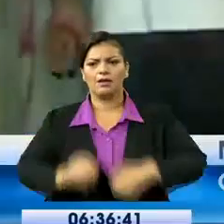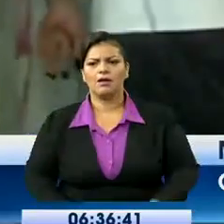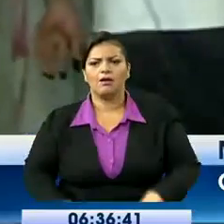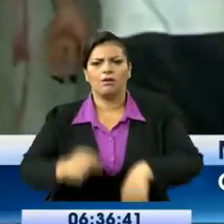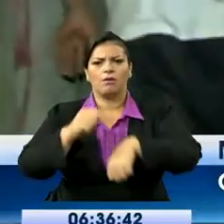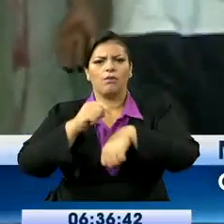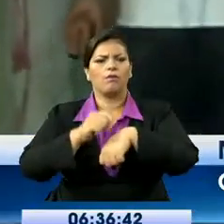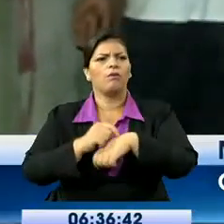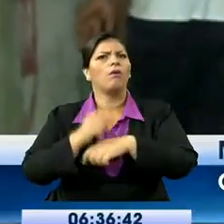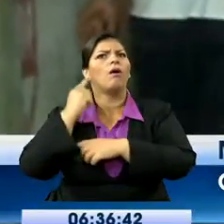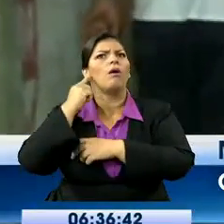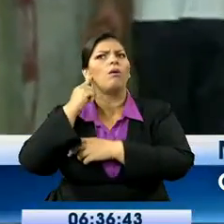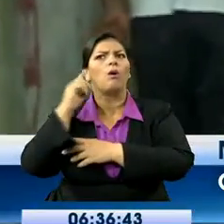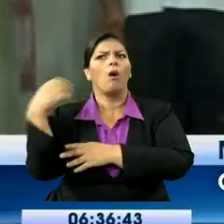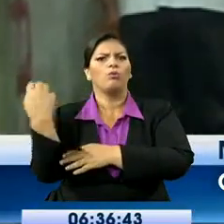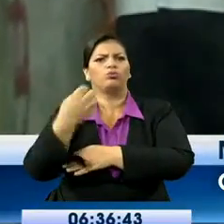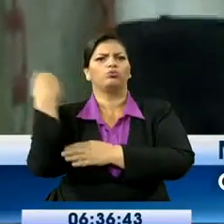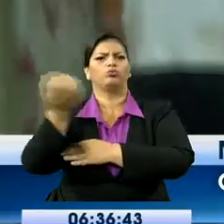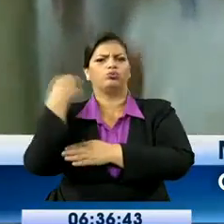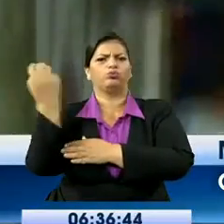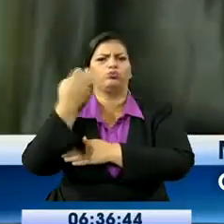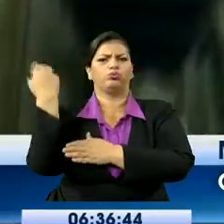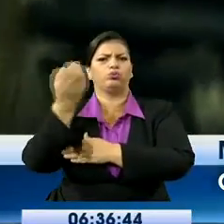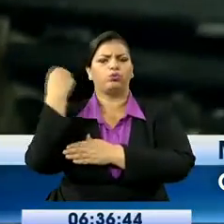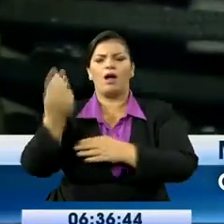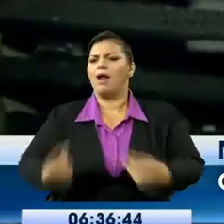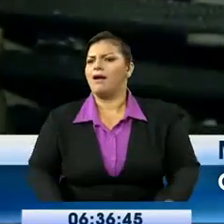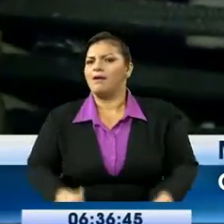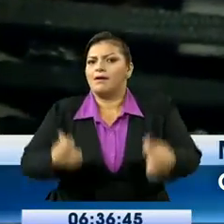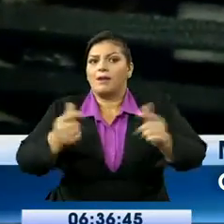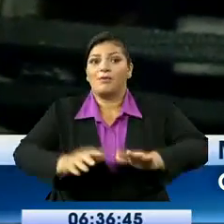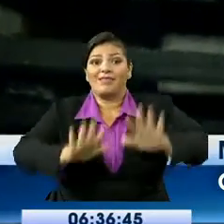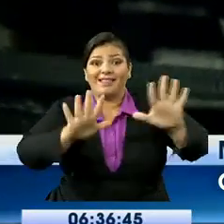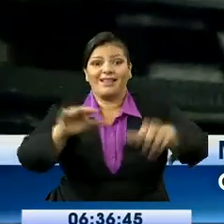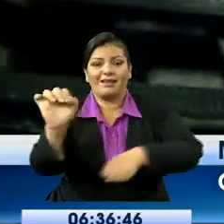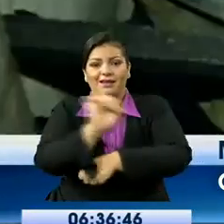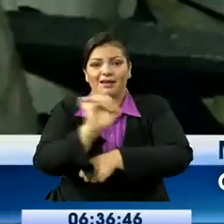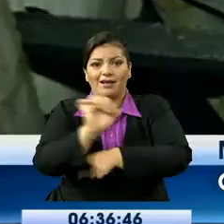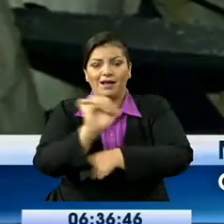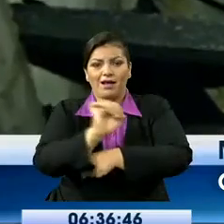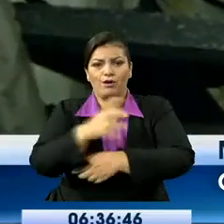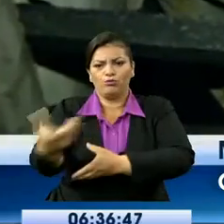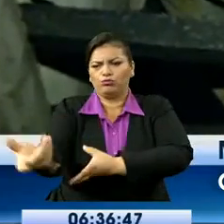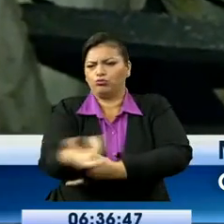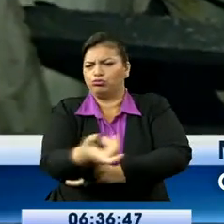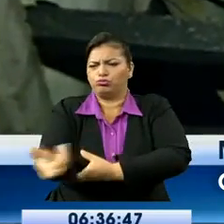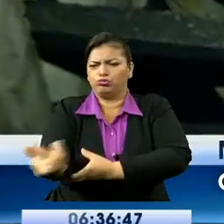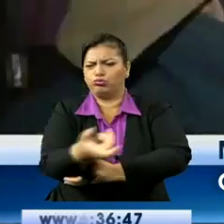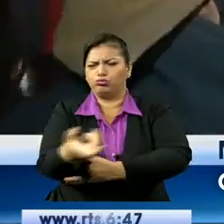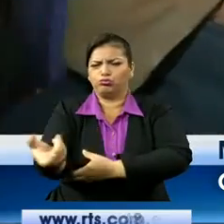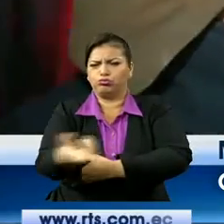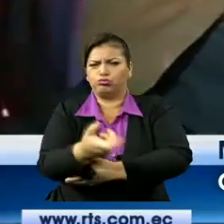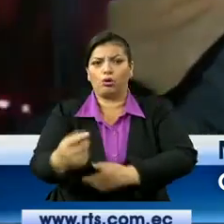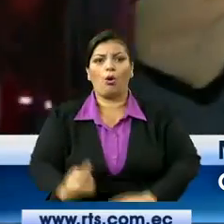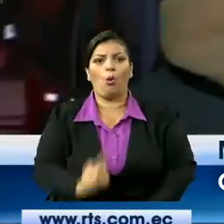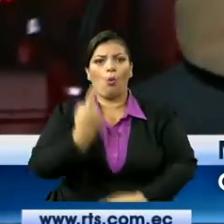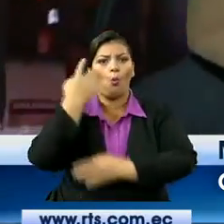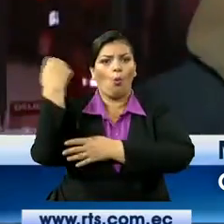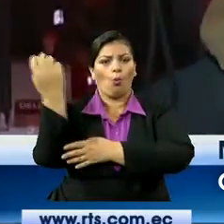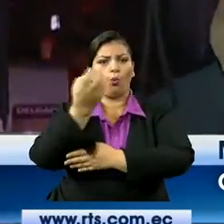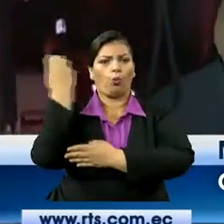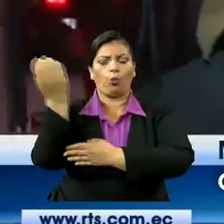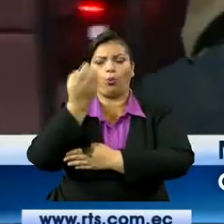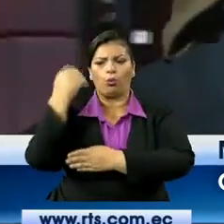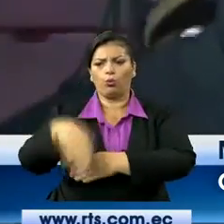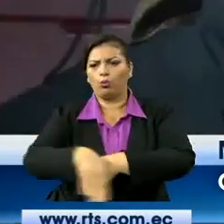movilizamos aproximadamente 10 unidades de combate, una de rescate y una ambulancia. Al llegar al sitio, encontramos la